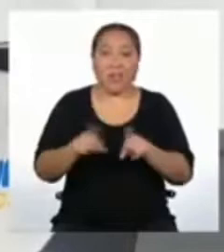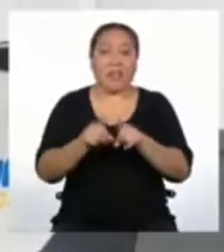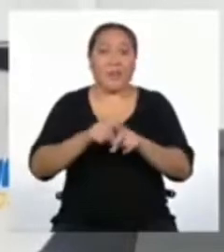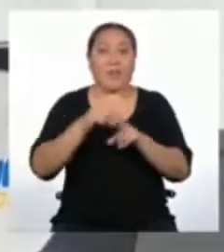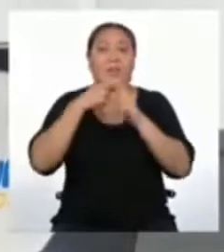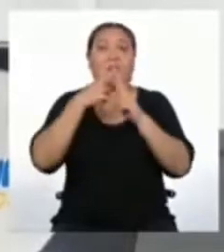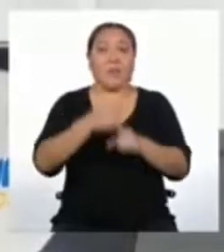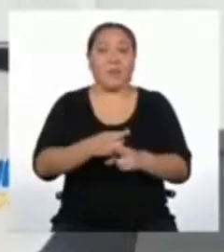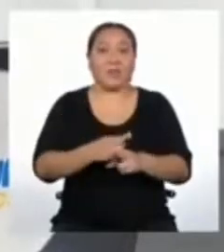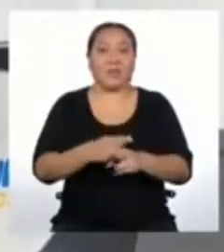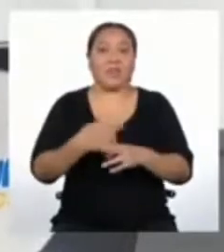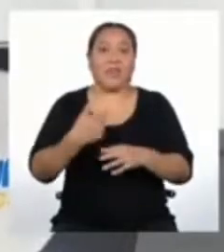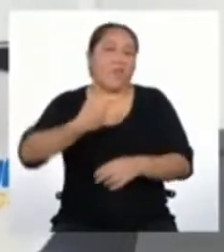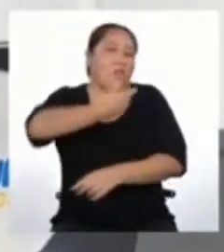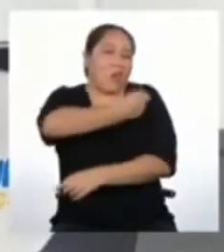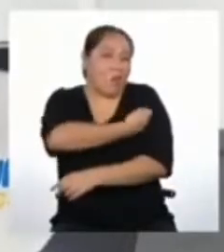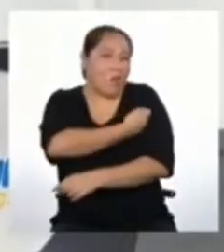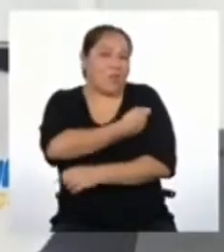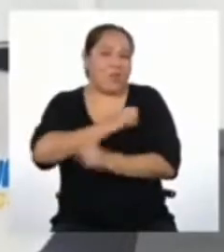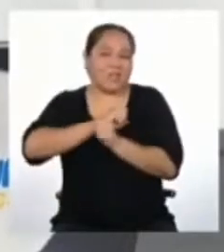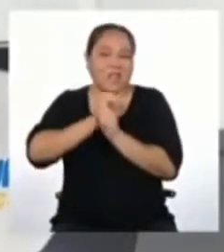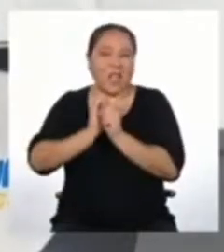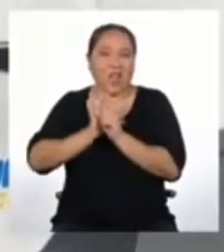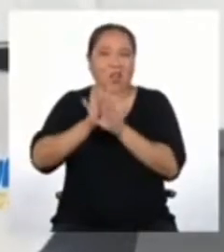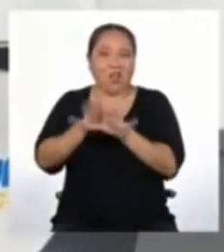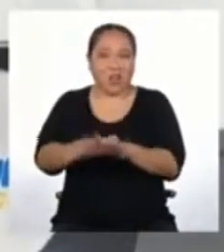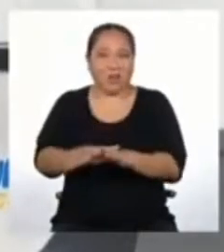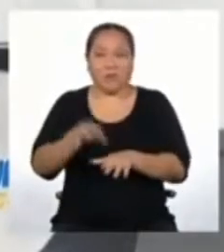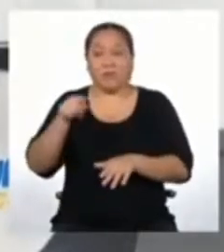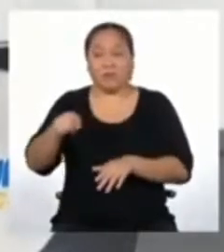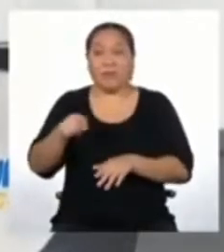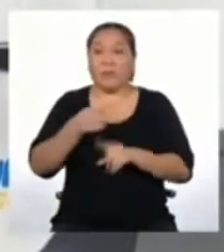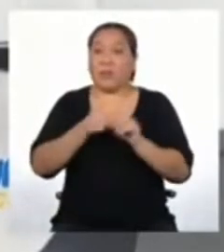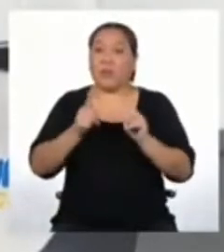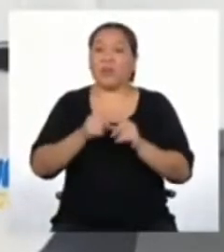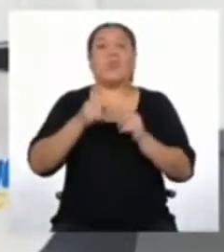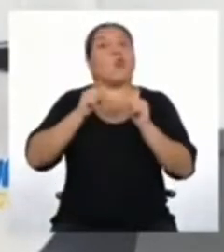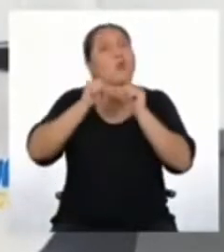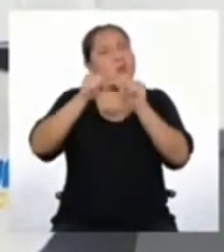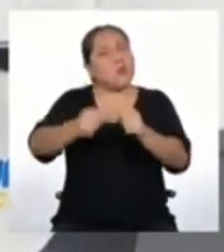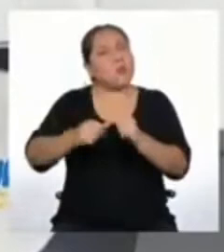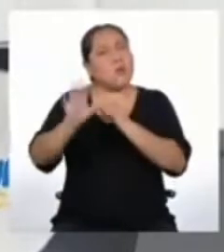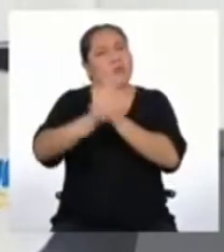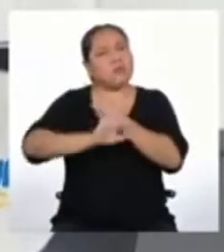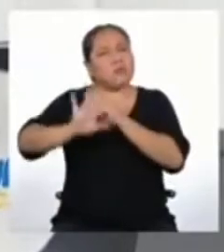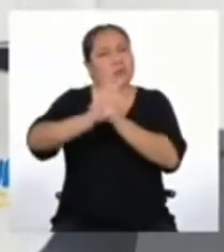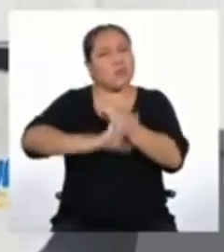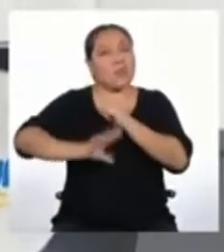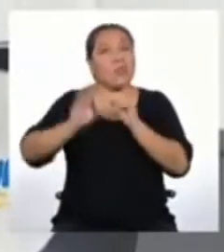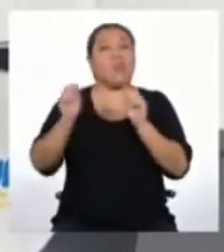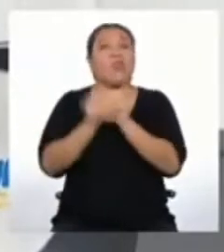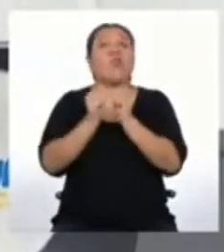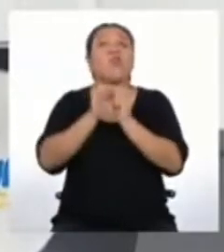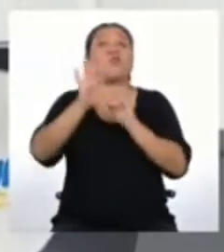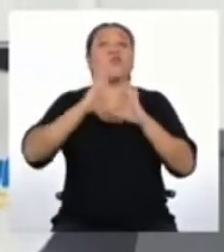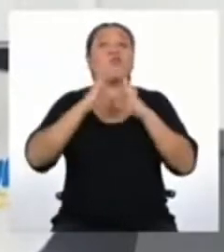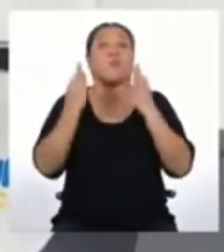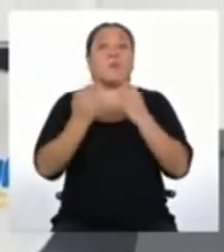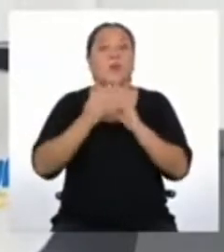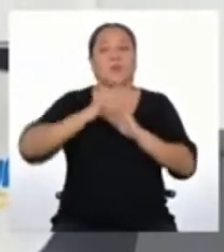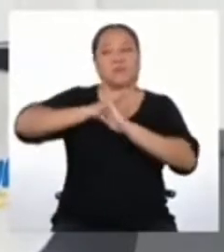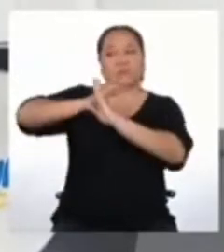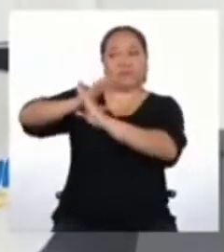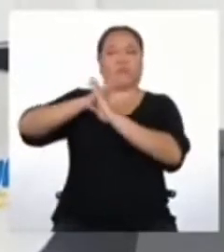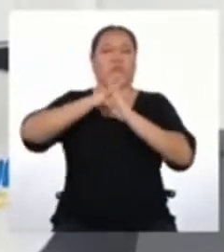vacuna pronto será del coronavirus. Pero hasta que eso ocurra, no dejes de tomar medidas preventivas junto a toda tu familia para evitar, en la medida